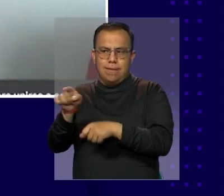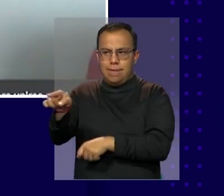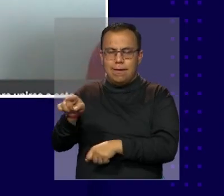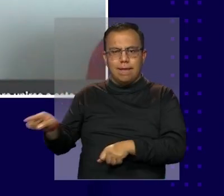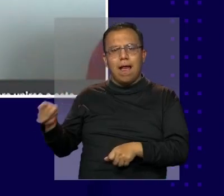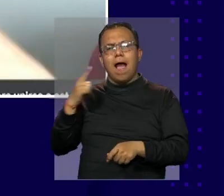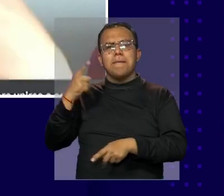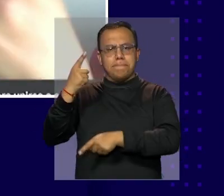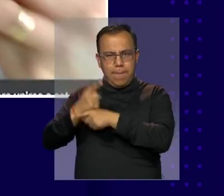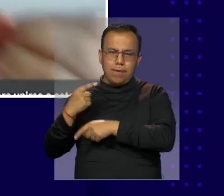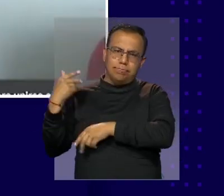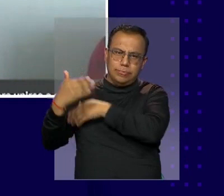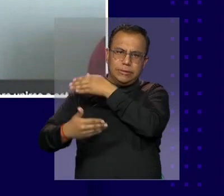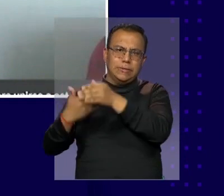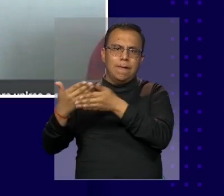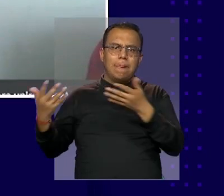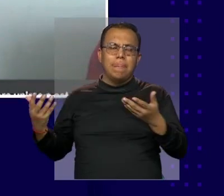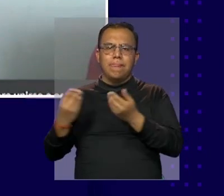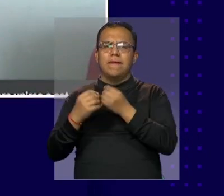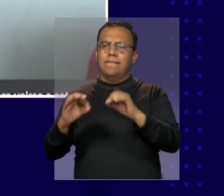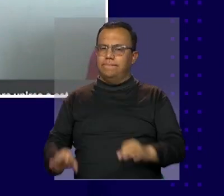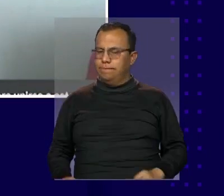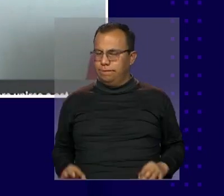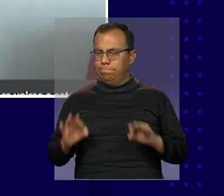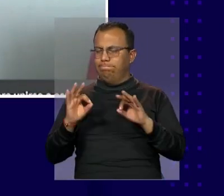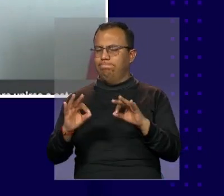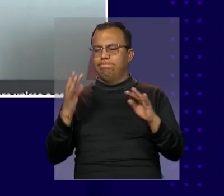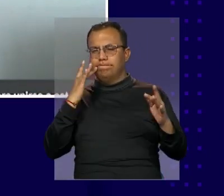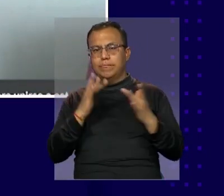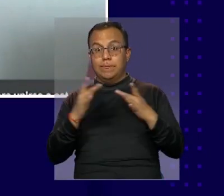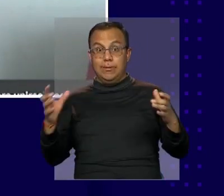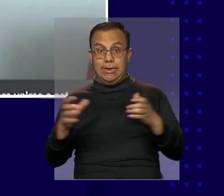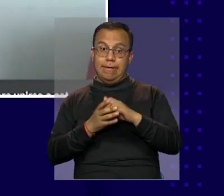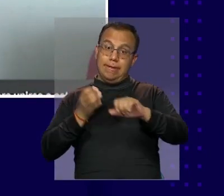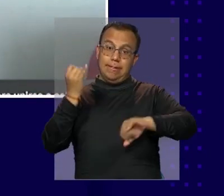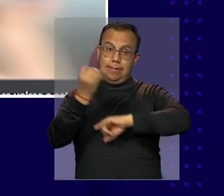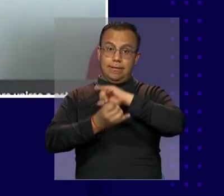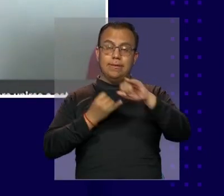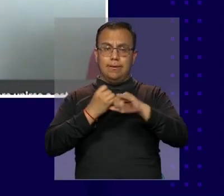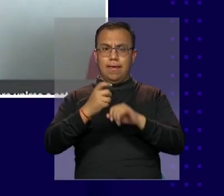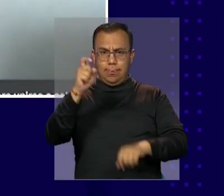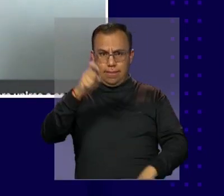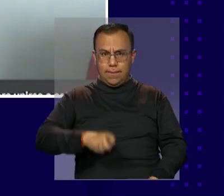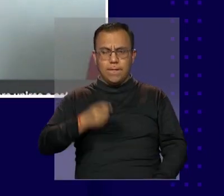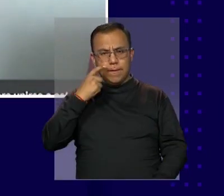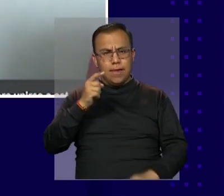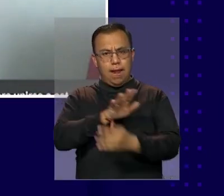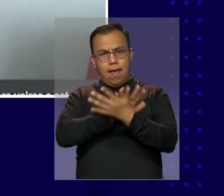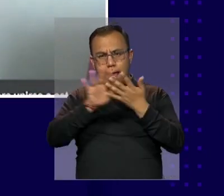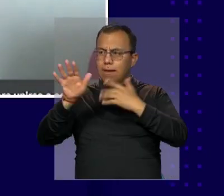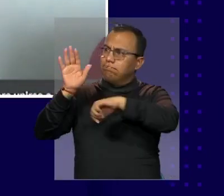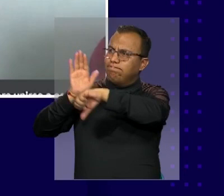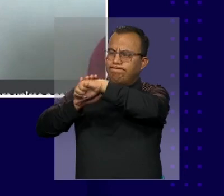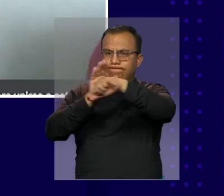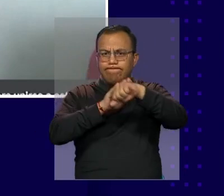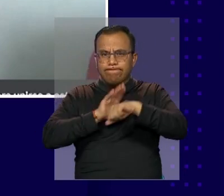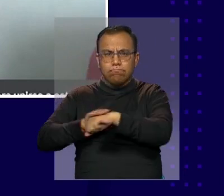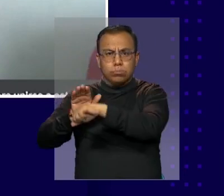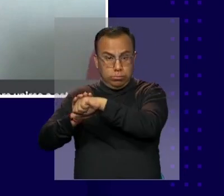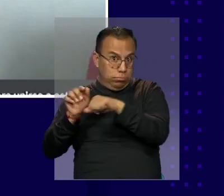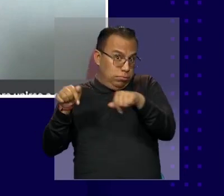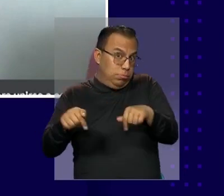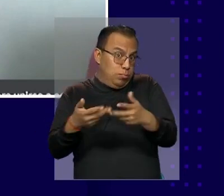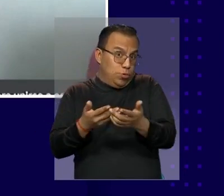investigar correctamente, de manera eficaz, que es un deber internacional, pues es mandar un mensaje a la sociedad que acá se